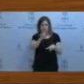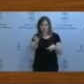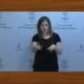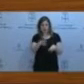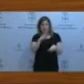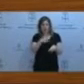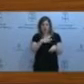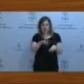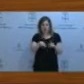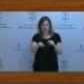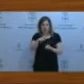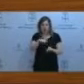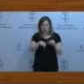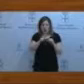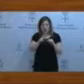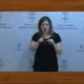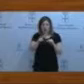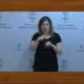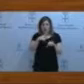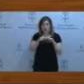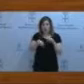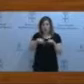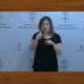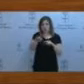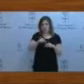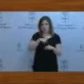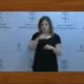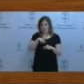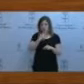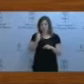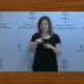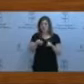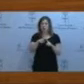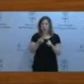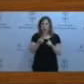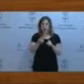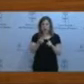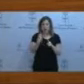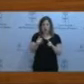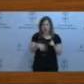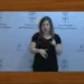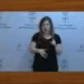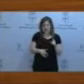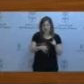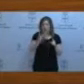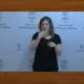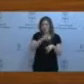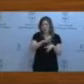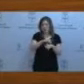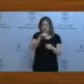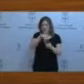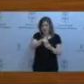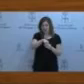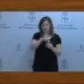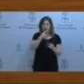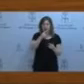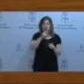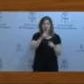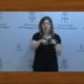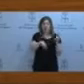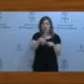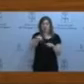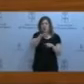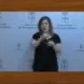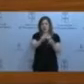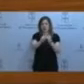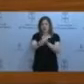cirugía ambulatoria medianamente funcional. Las consultas de especialidades de medicina interna, digestivo, por ejemplo, van cambiando de lugar según el día en que se funcionen